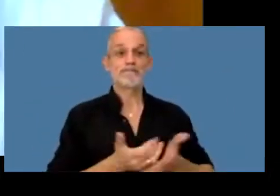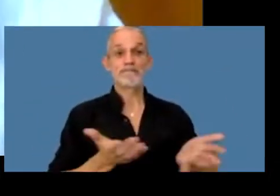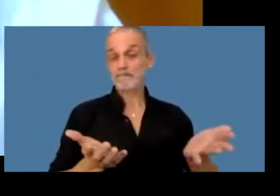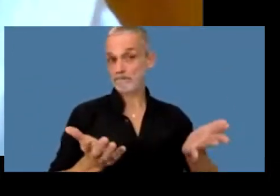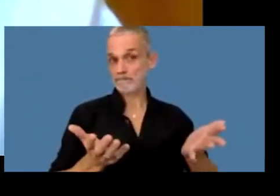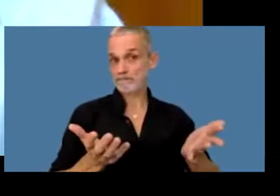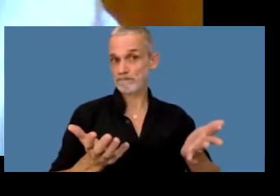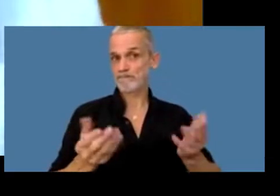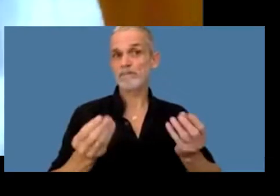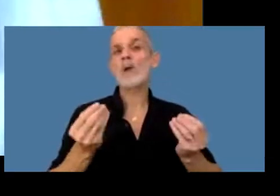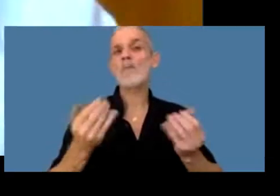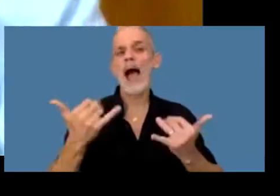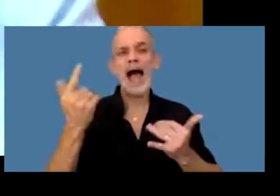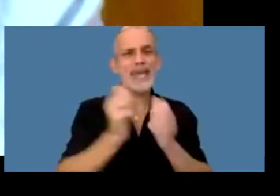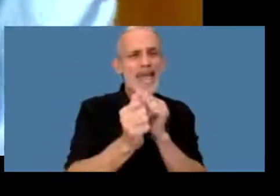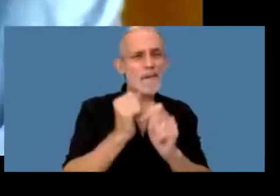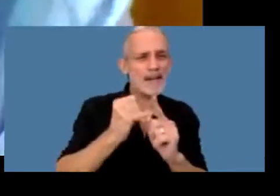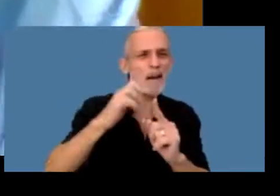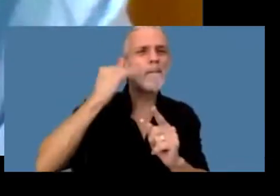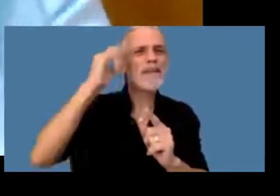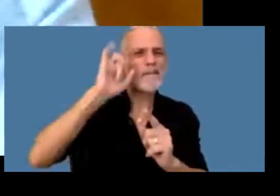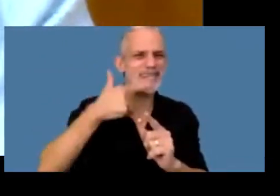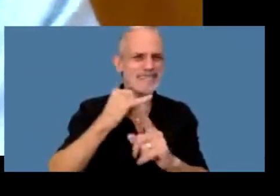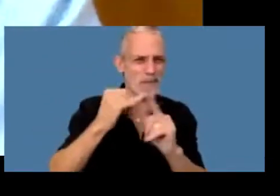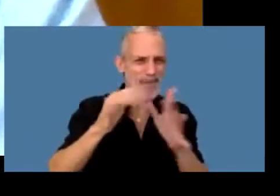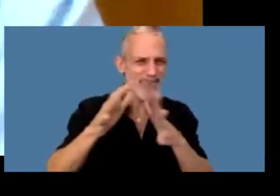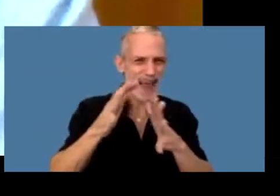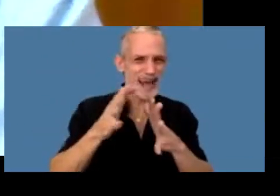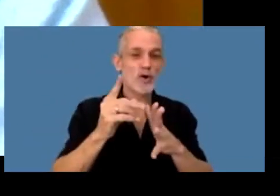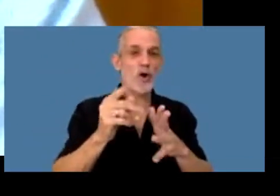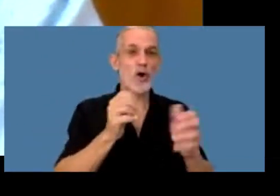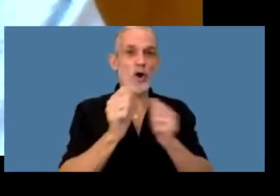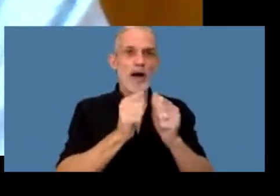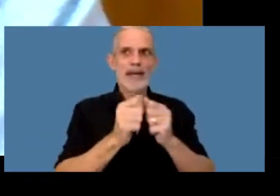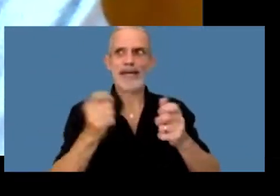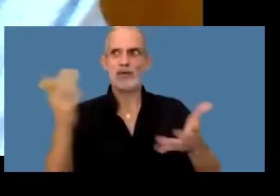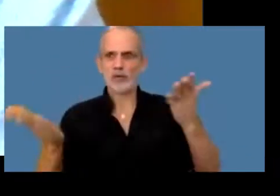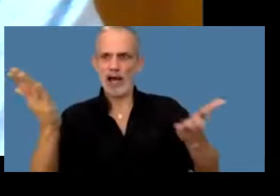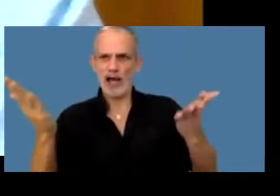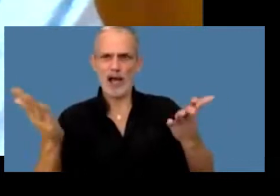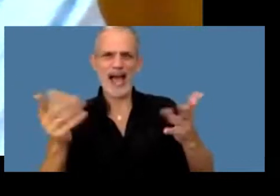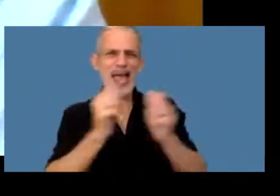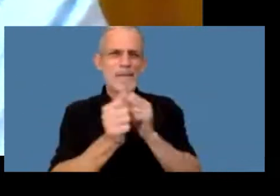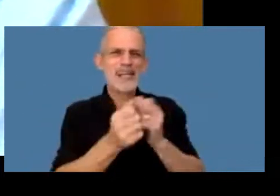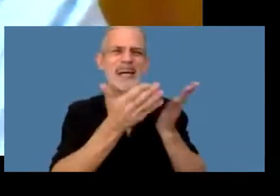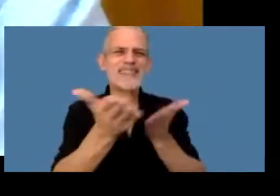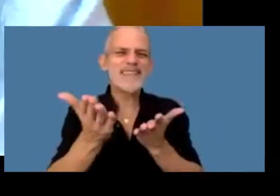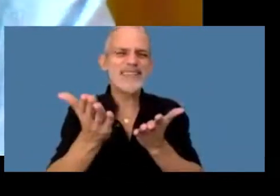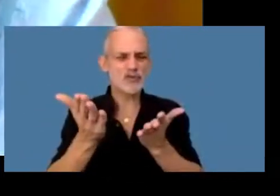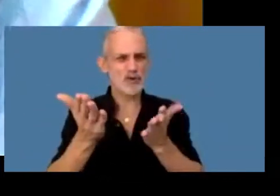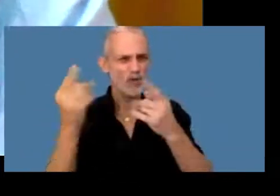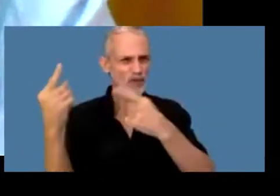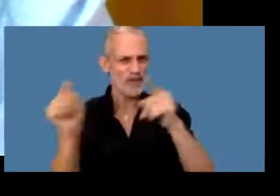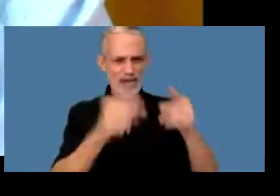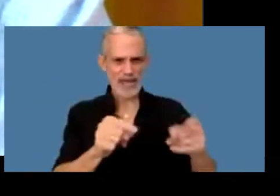Porque puede haber pymes, si yo hablo de pymes, en donde estoy comparando una industria y una empresa de servicios, y el tipo societario va a